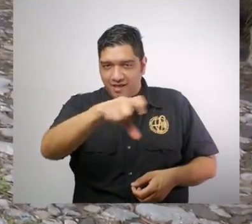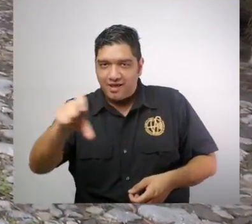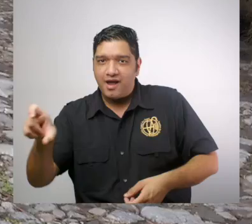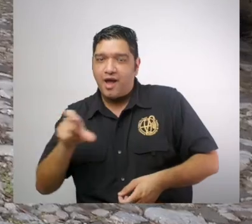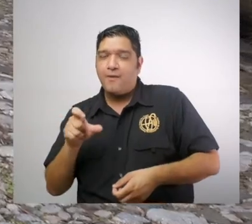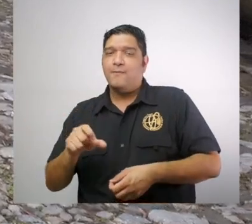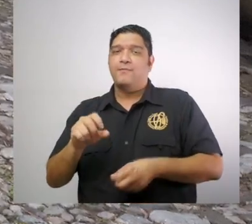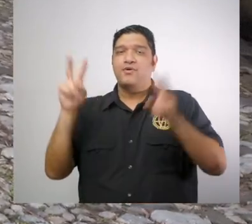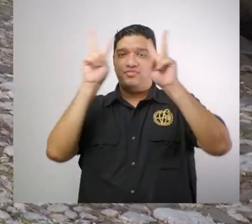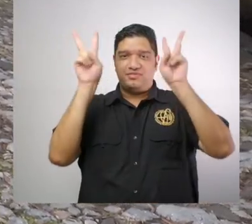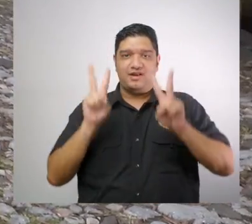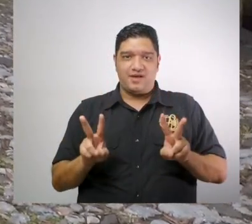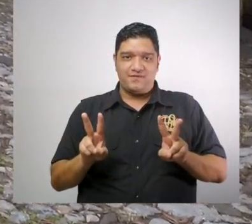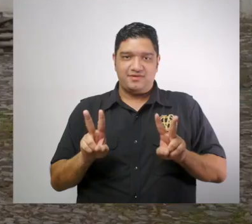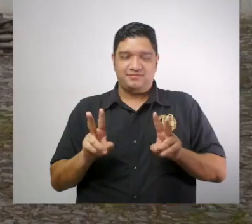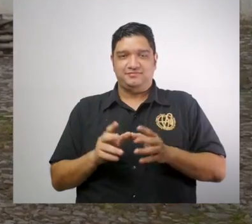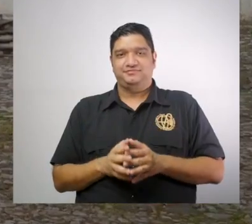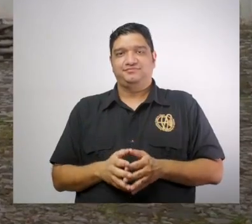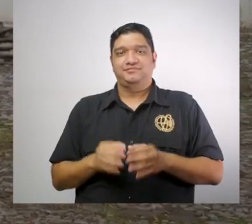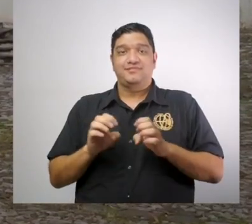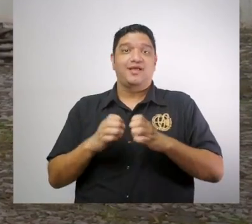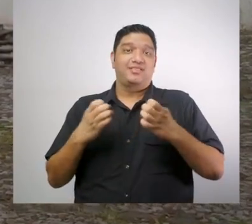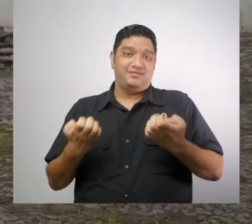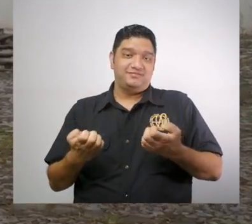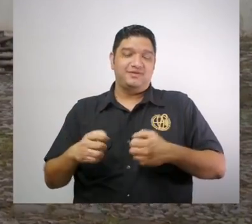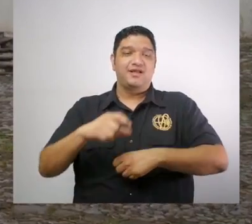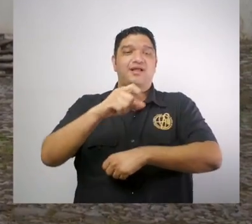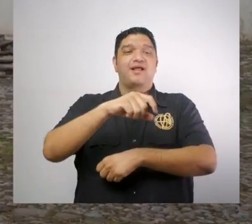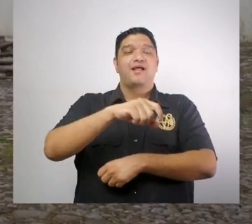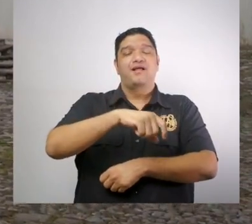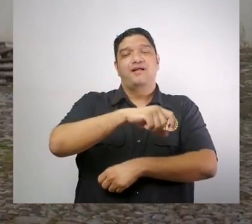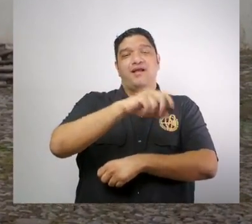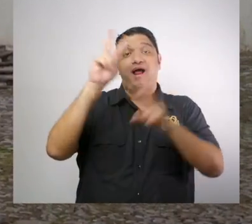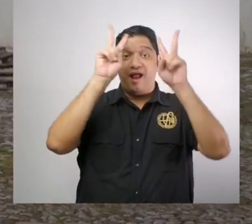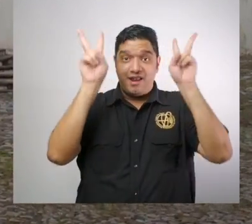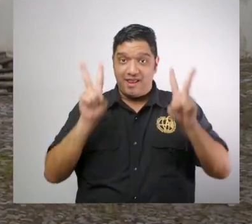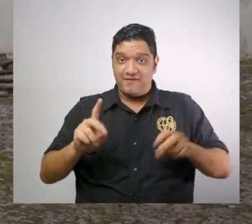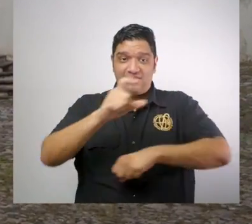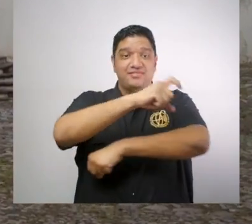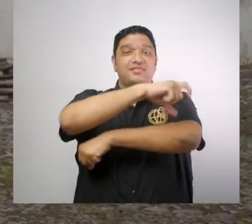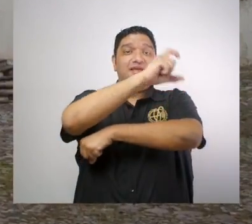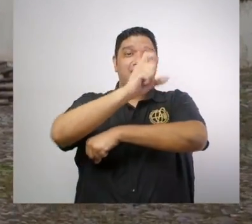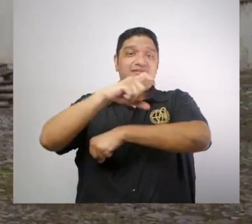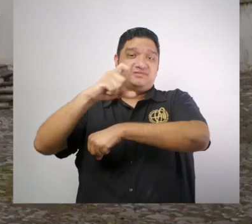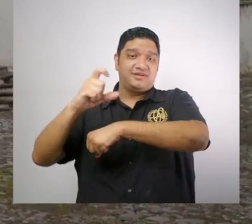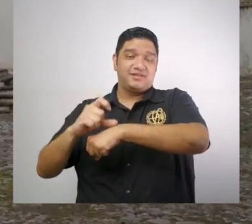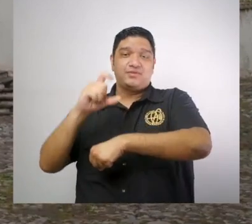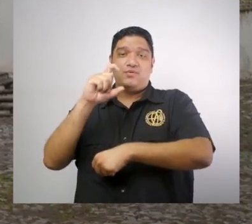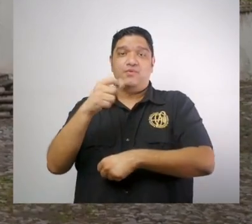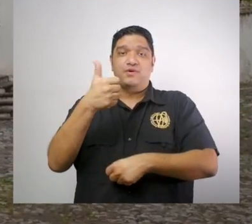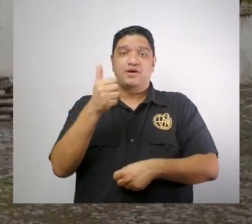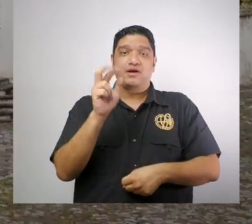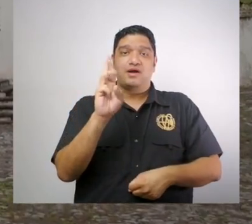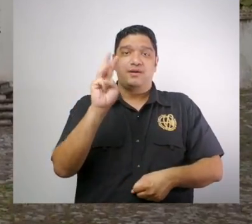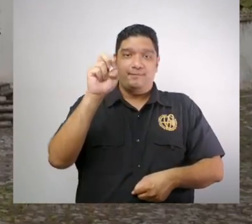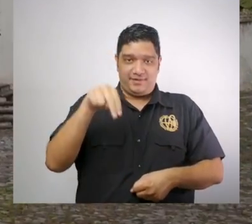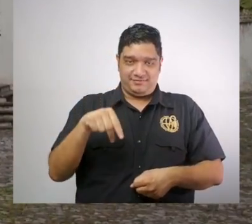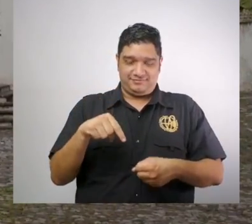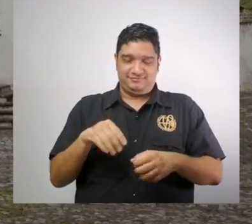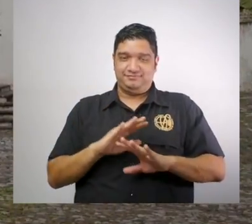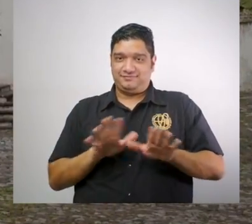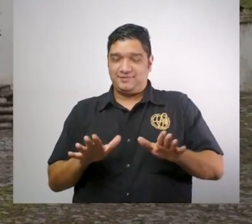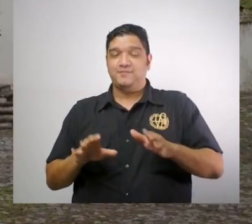la Virgen de la Ermita, es decir, a la Virgen del Cerrito del Carmen. Otro evento